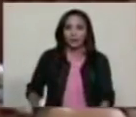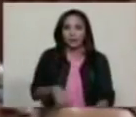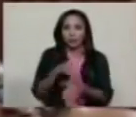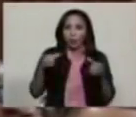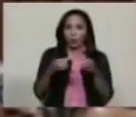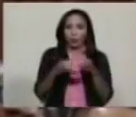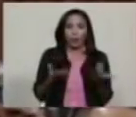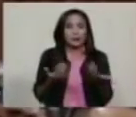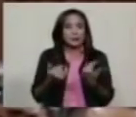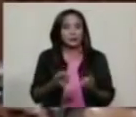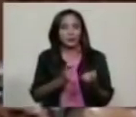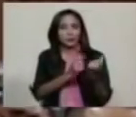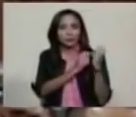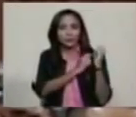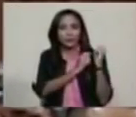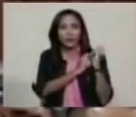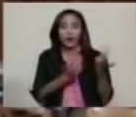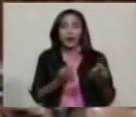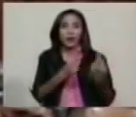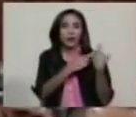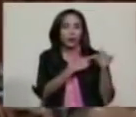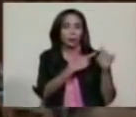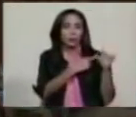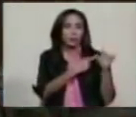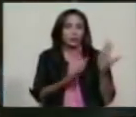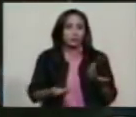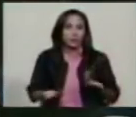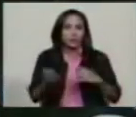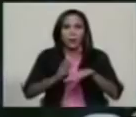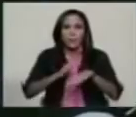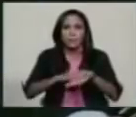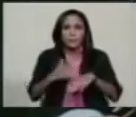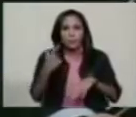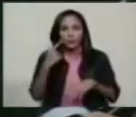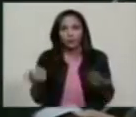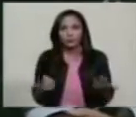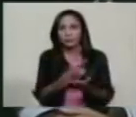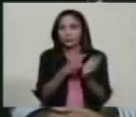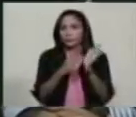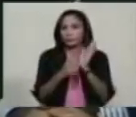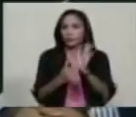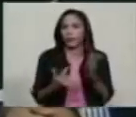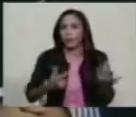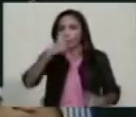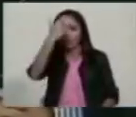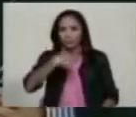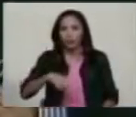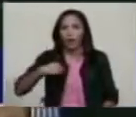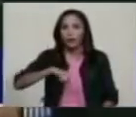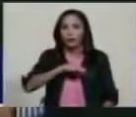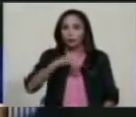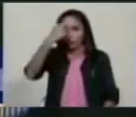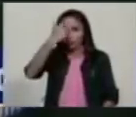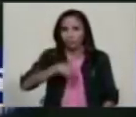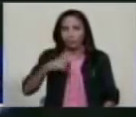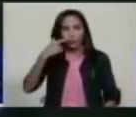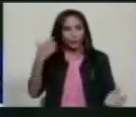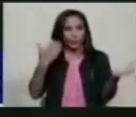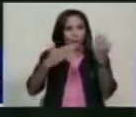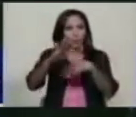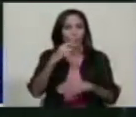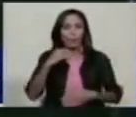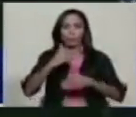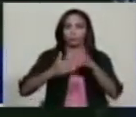nos ha dado, porque indiscutiblemente esta es la manera como nosotros definitivamente vamos a hacer crecer